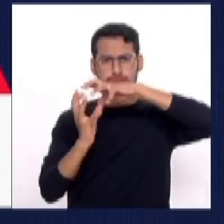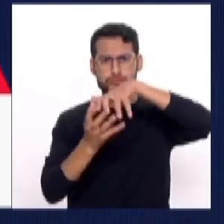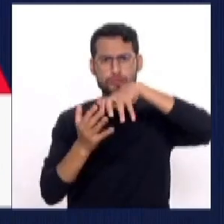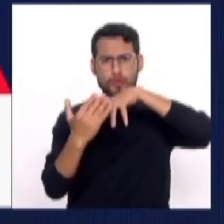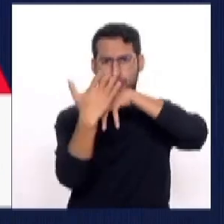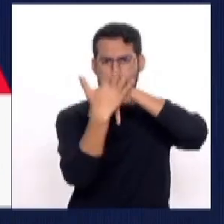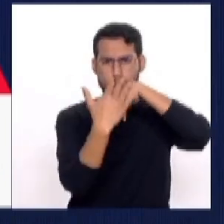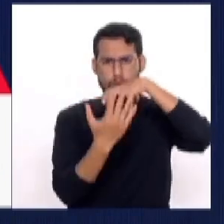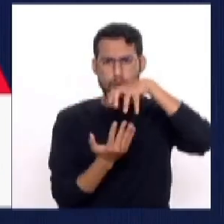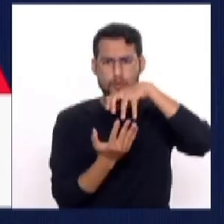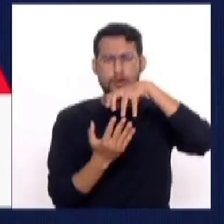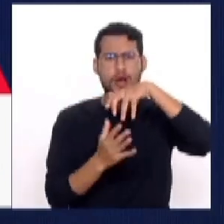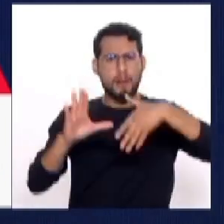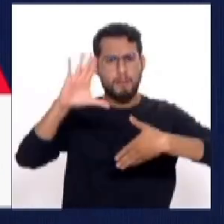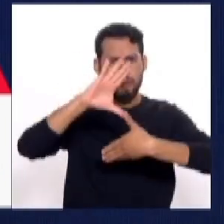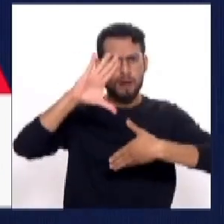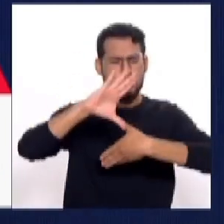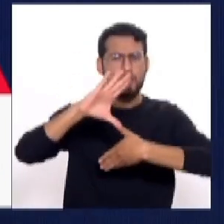hemisferio